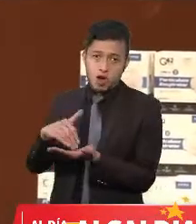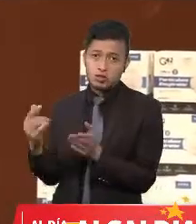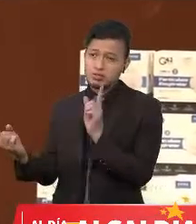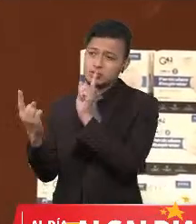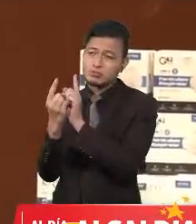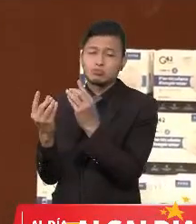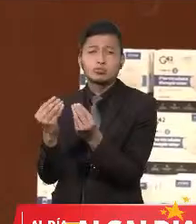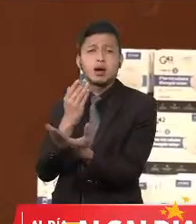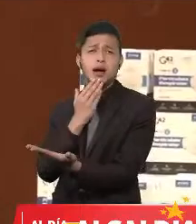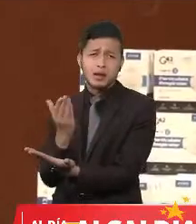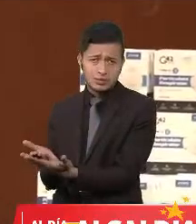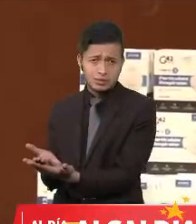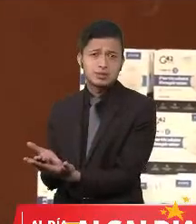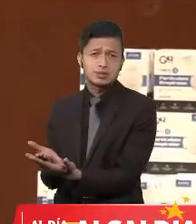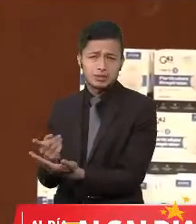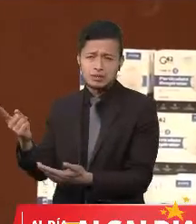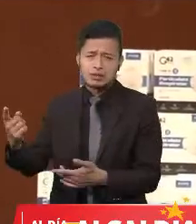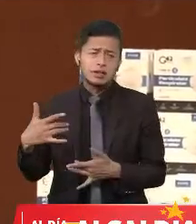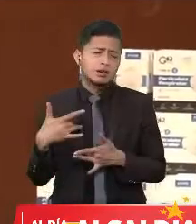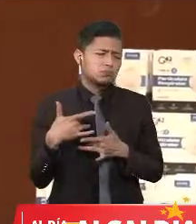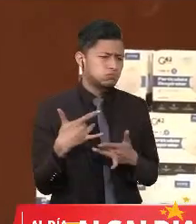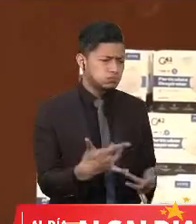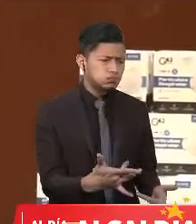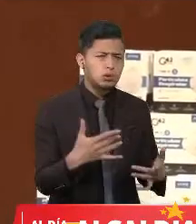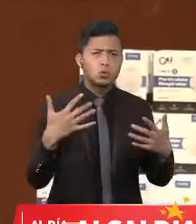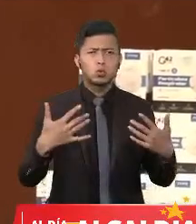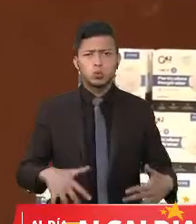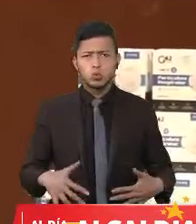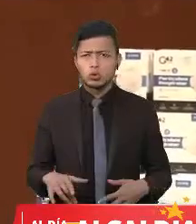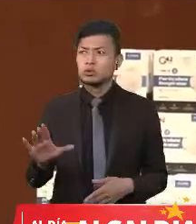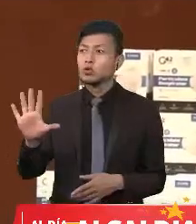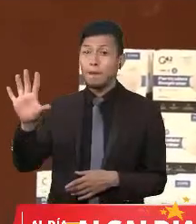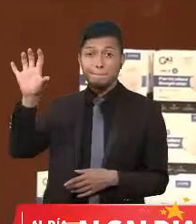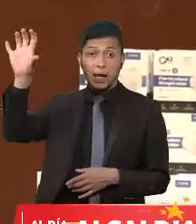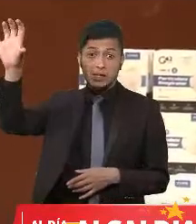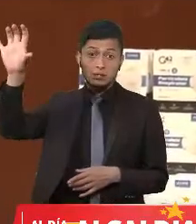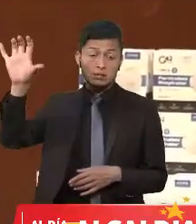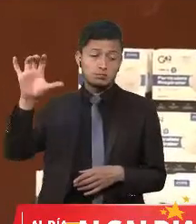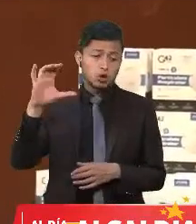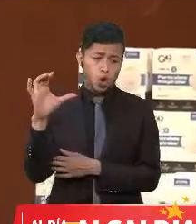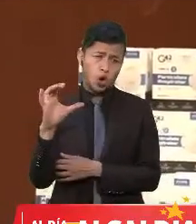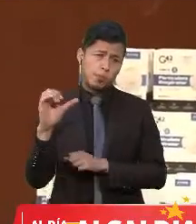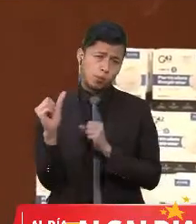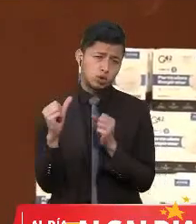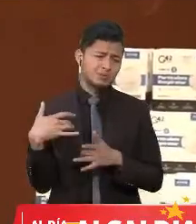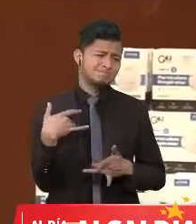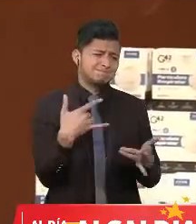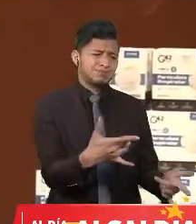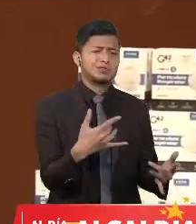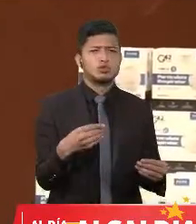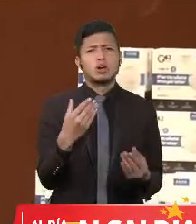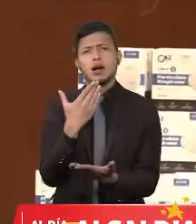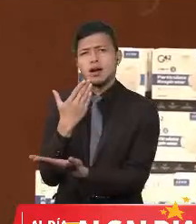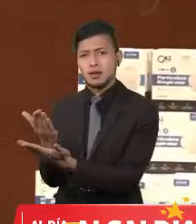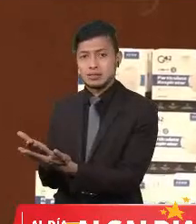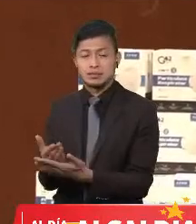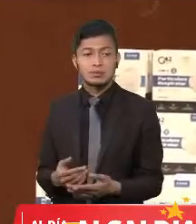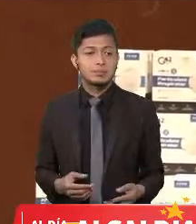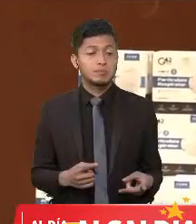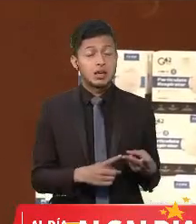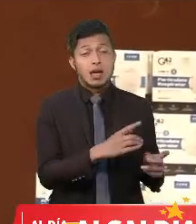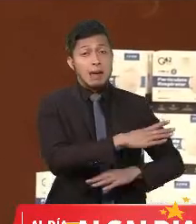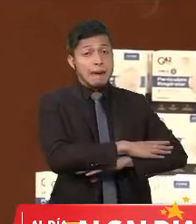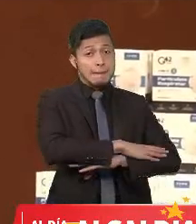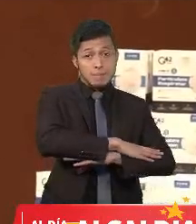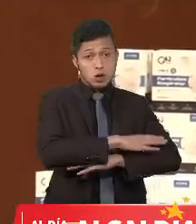Muchísimas gracias por la generosidad suya, de su país, con Colombia, con Bogotá. Al señor embajador de